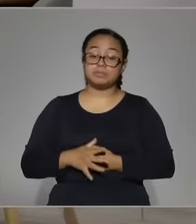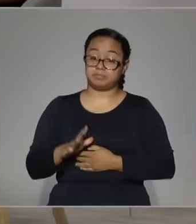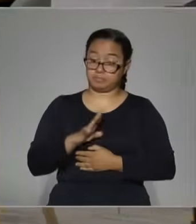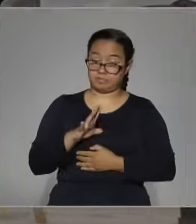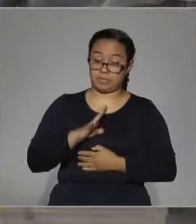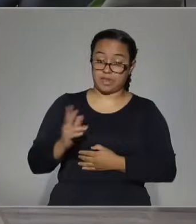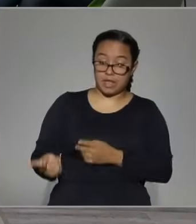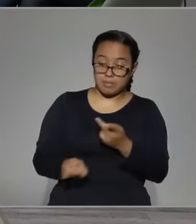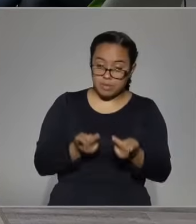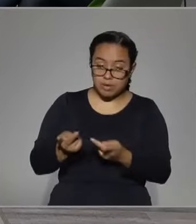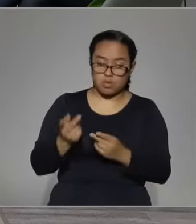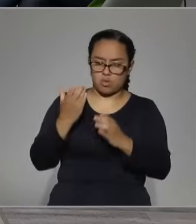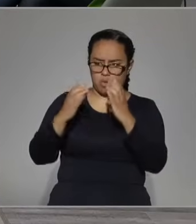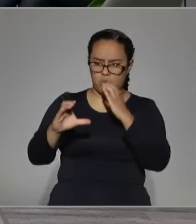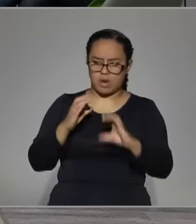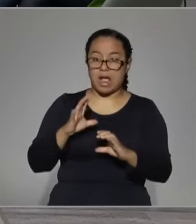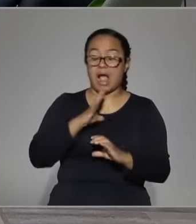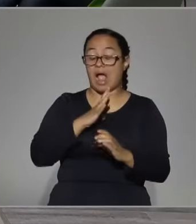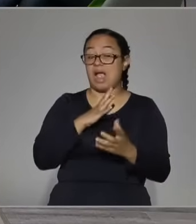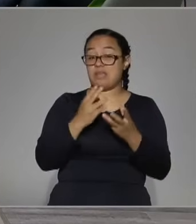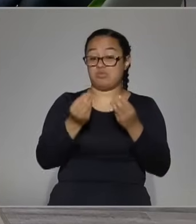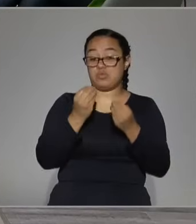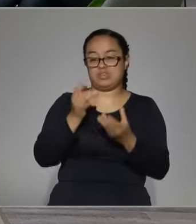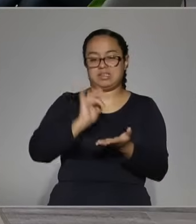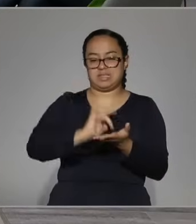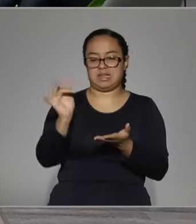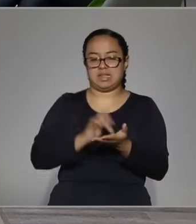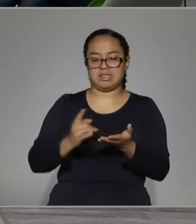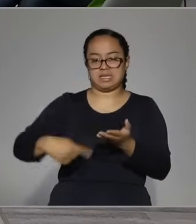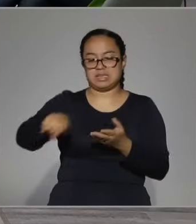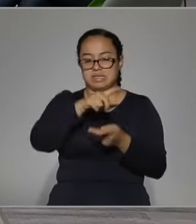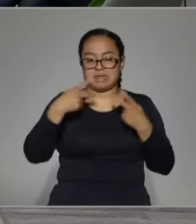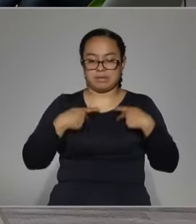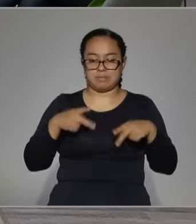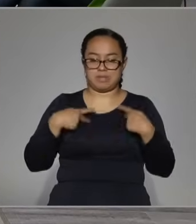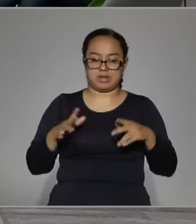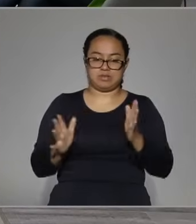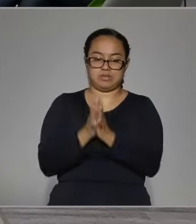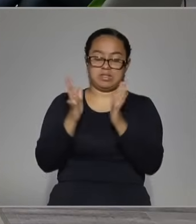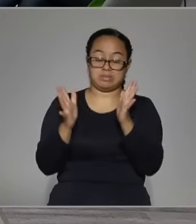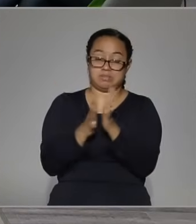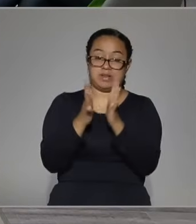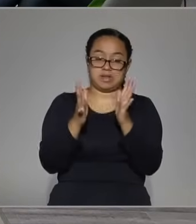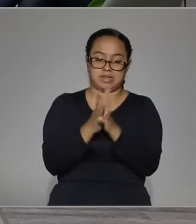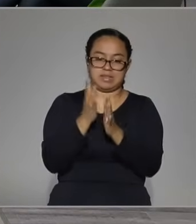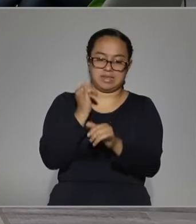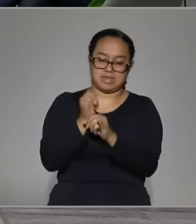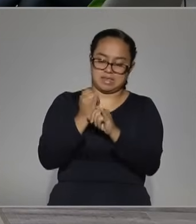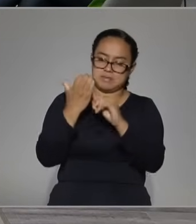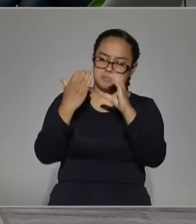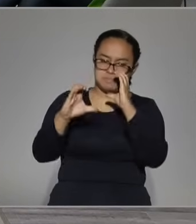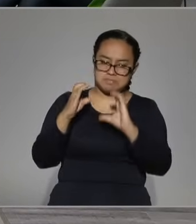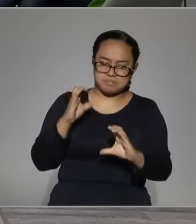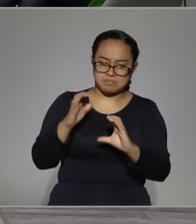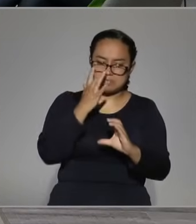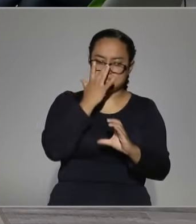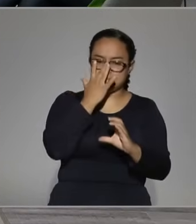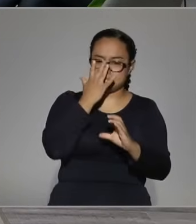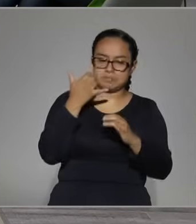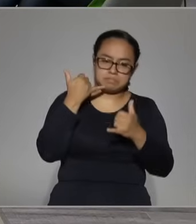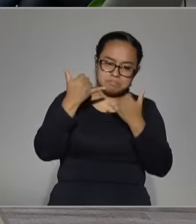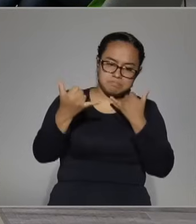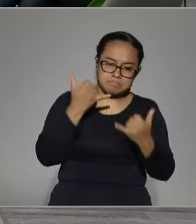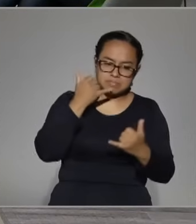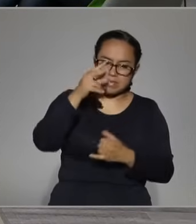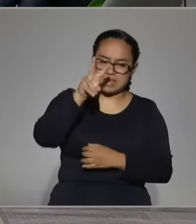preguntas, comentarios, tenemos muchos. Gracias a toda la gente que está participando con nosotros en nuestras redes sociales, en nuestras llamadas.